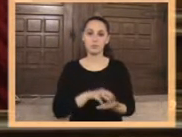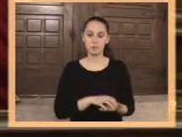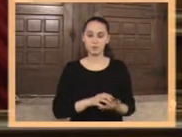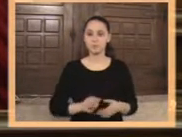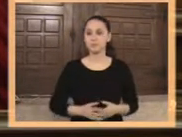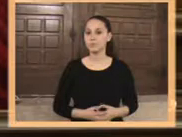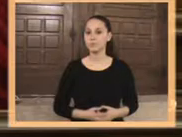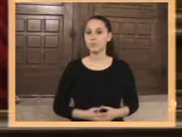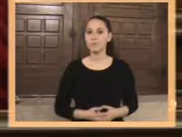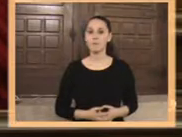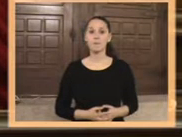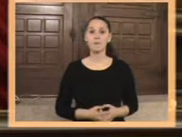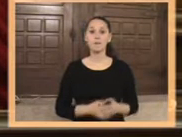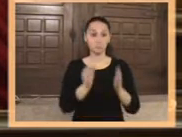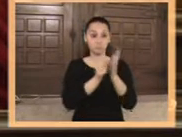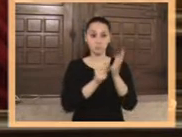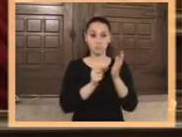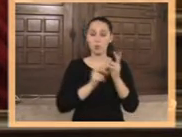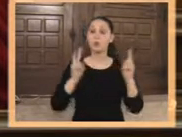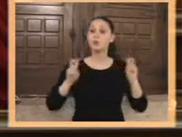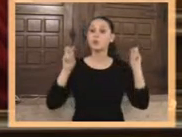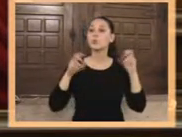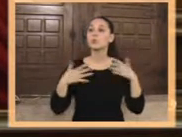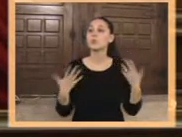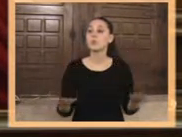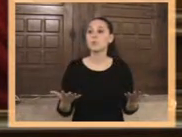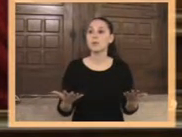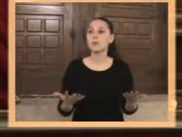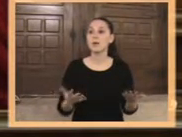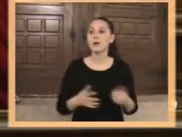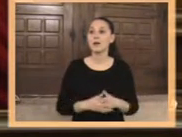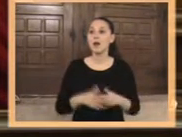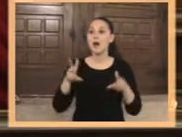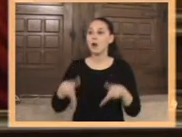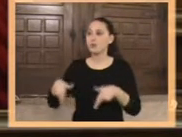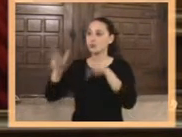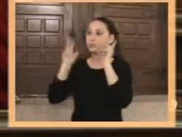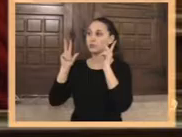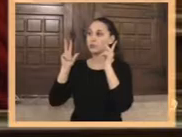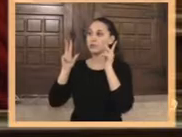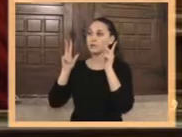en la ordenanza la autorización de la venta de huevos